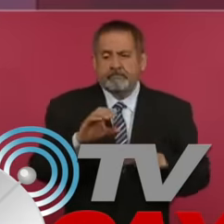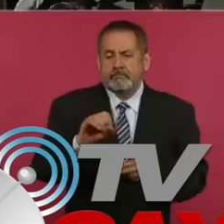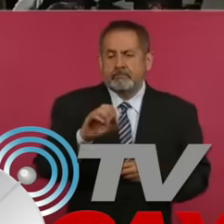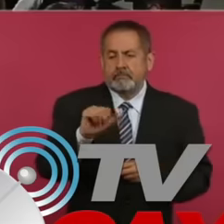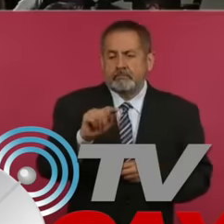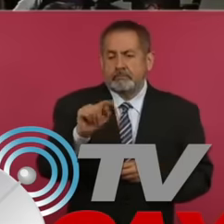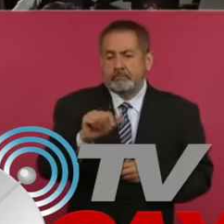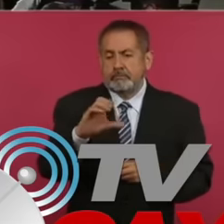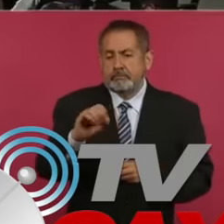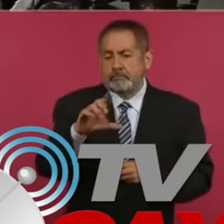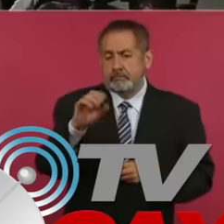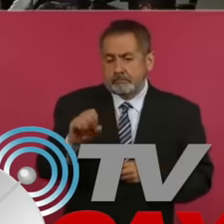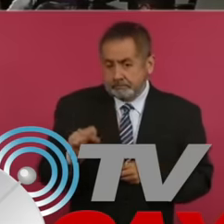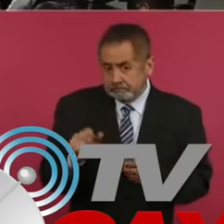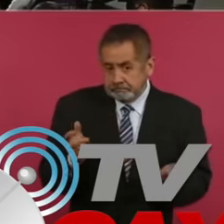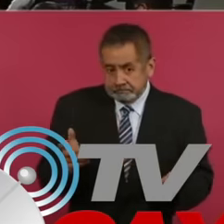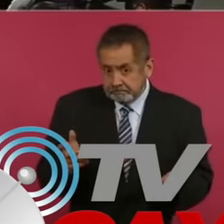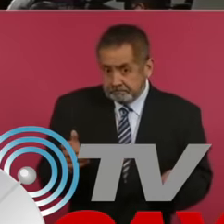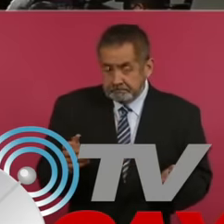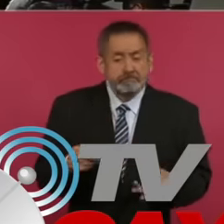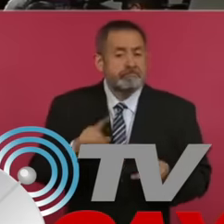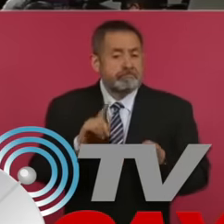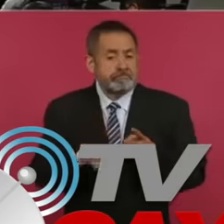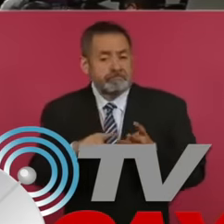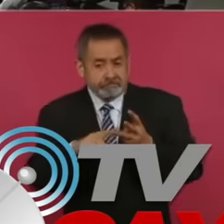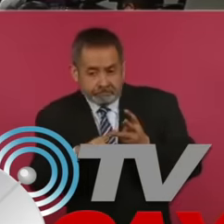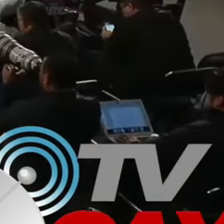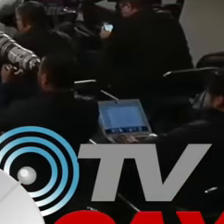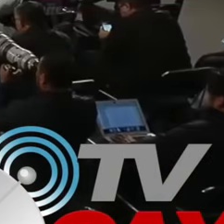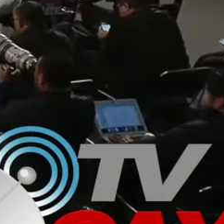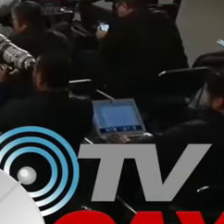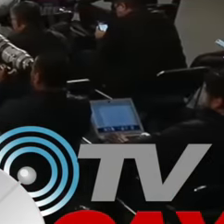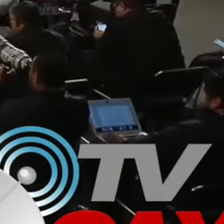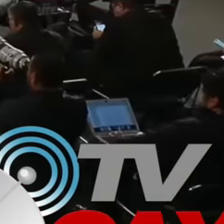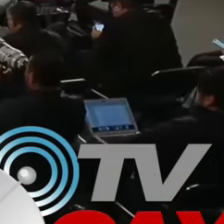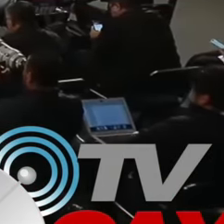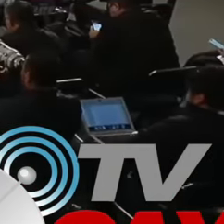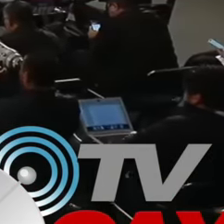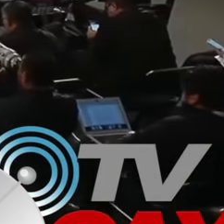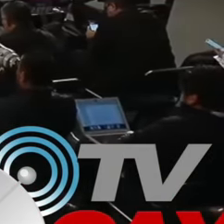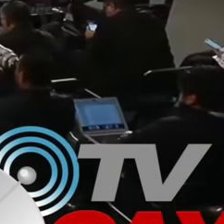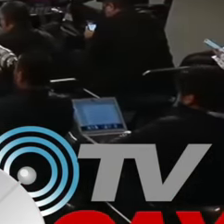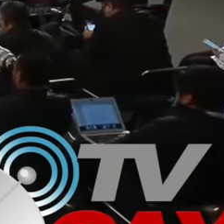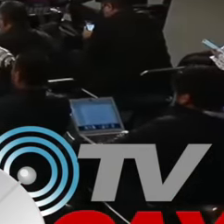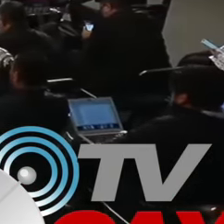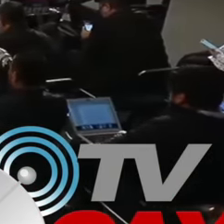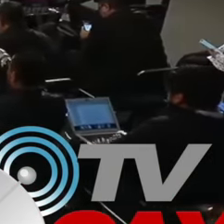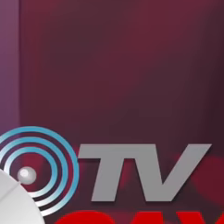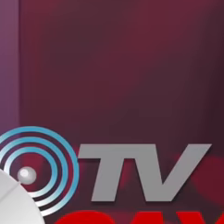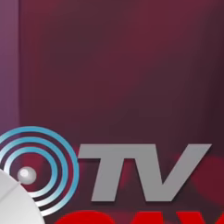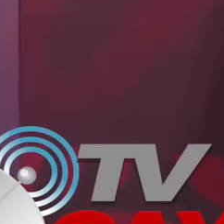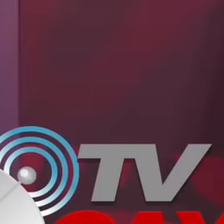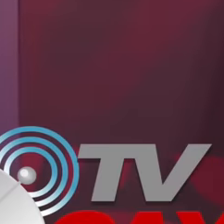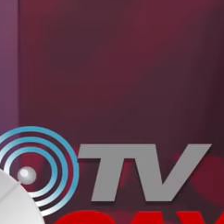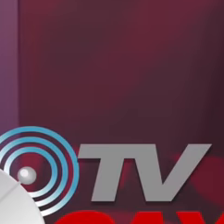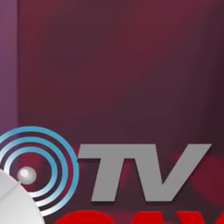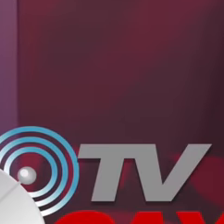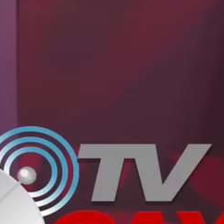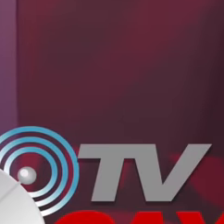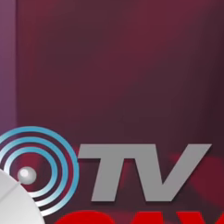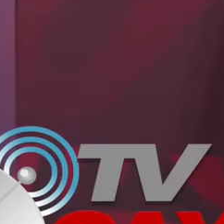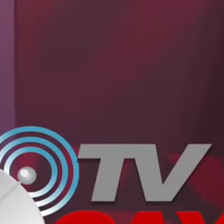Coatzacoalcos. Pero de Coatzacoalcos se puede llegar a Veracruz y de Veracruz a la Ciudad de México.